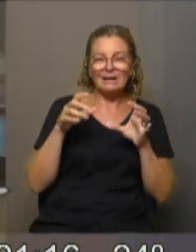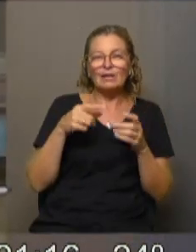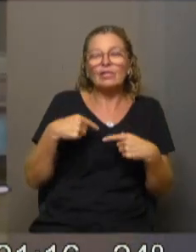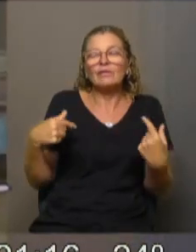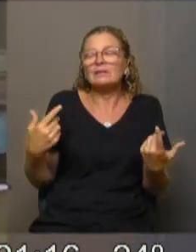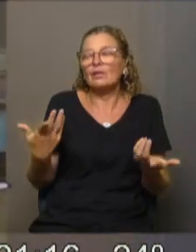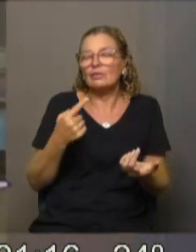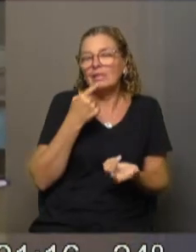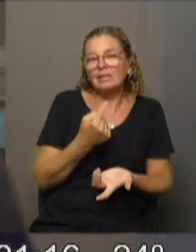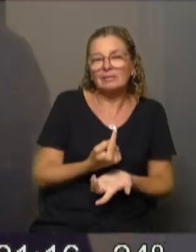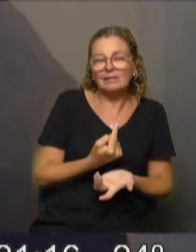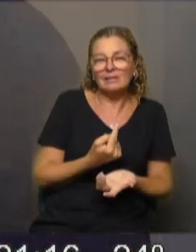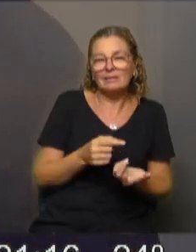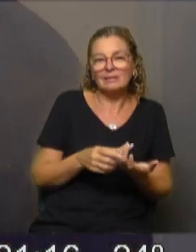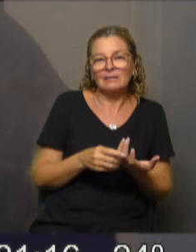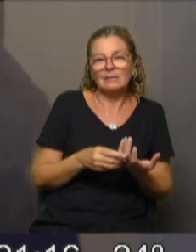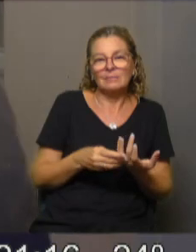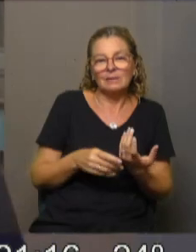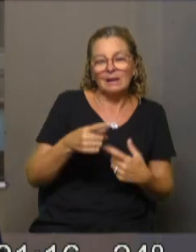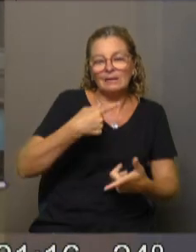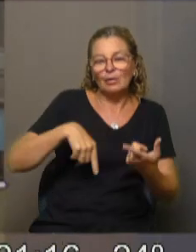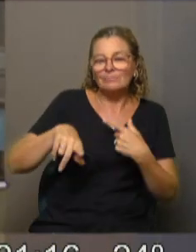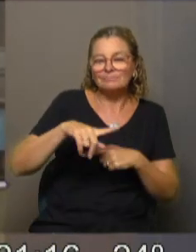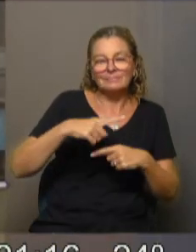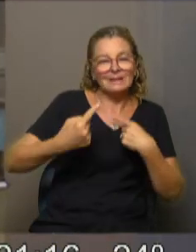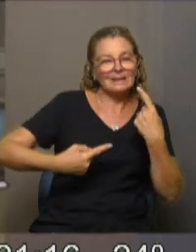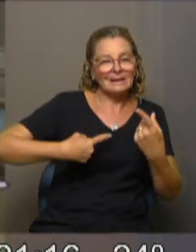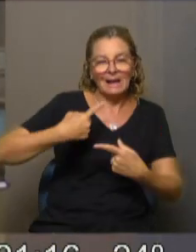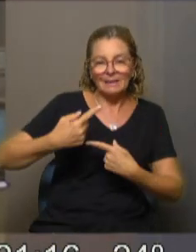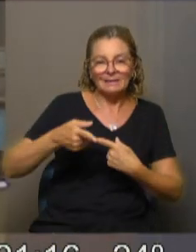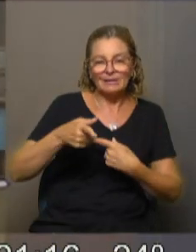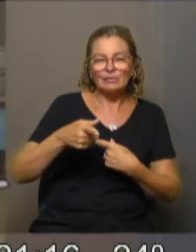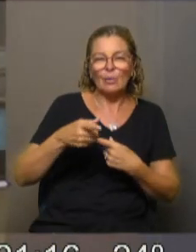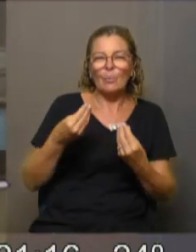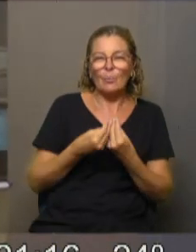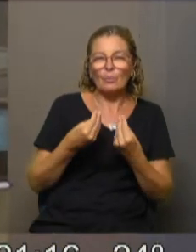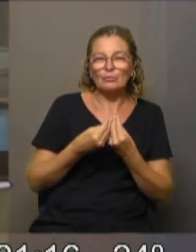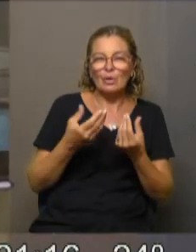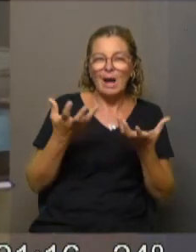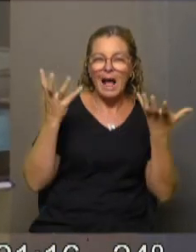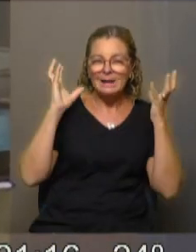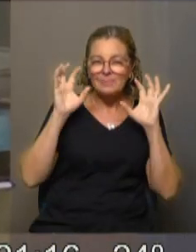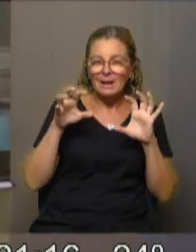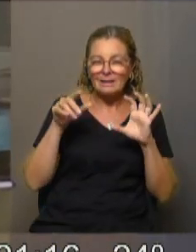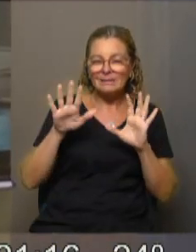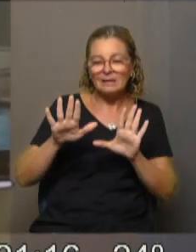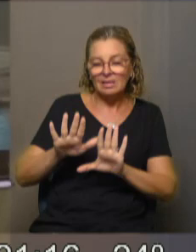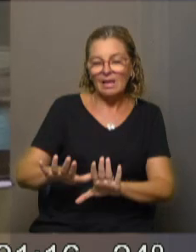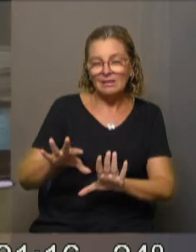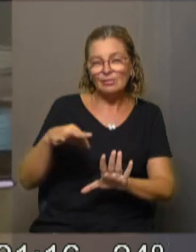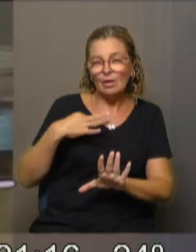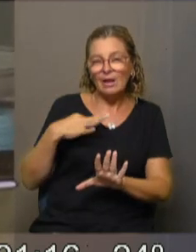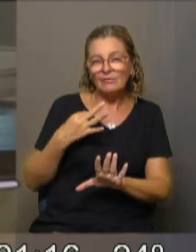cosas recomendarías como para que esta rueda funcione, ¿no? Ellos tienen un montón de animales que por ahí se quedan ahí toda la